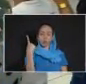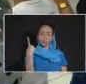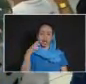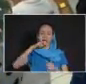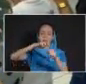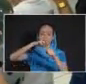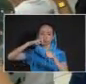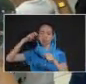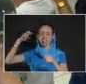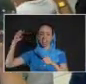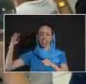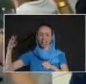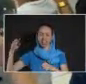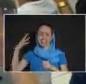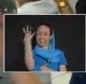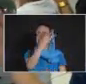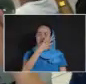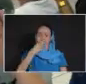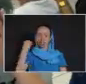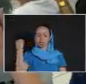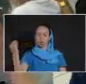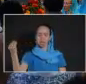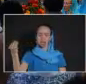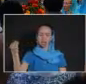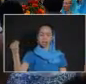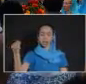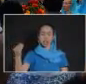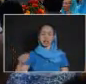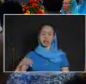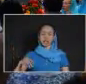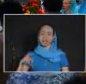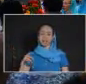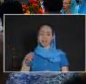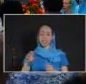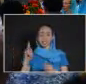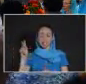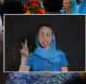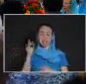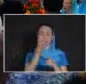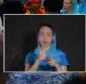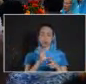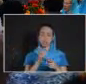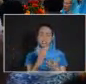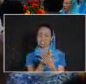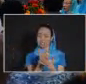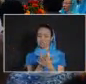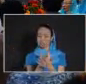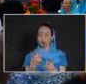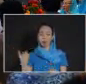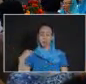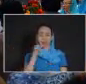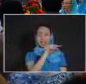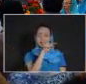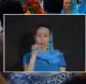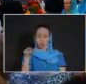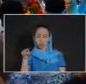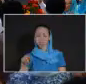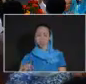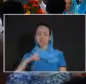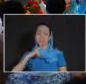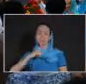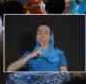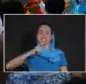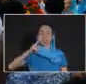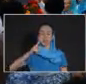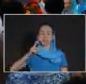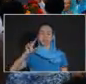prosperidad espiritual y material para ellos. Nosotros declaramos que